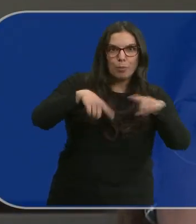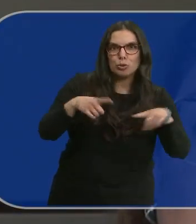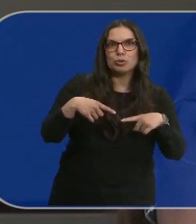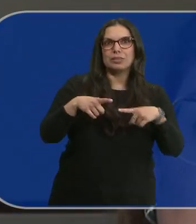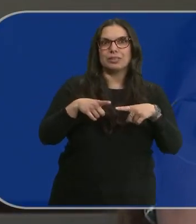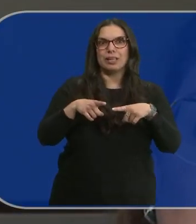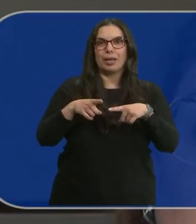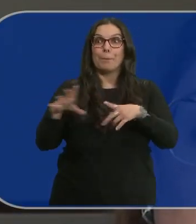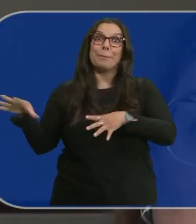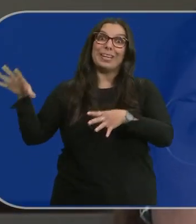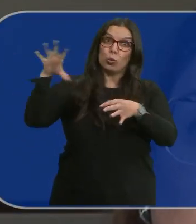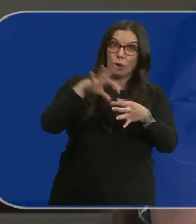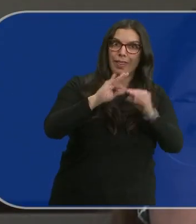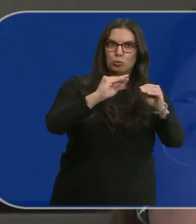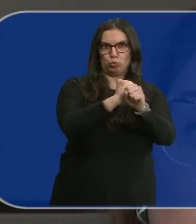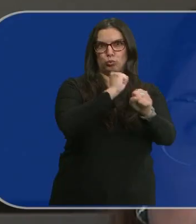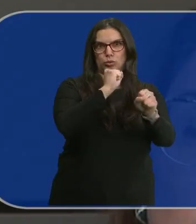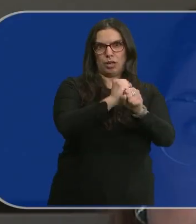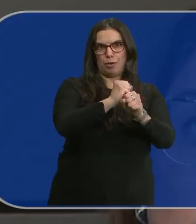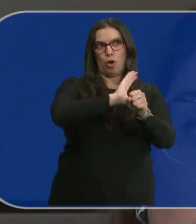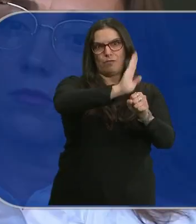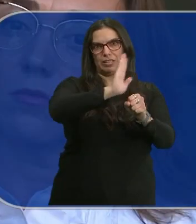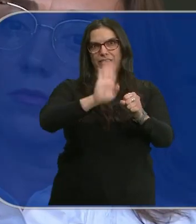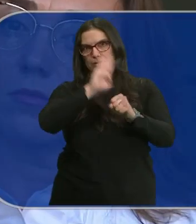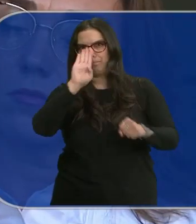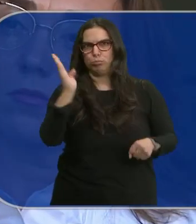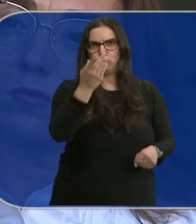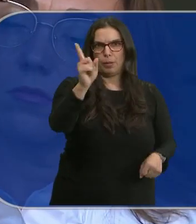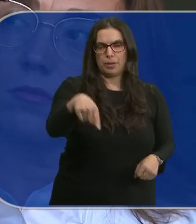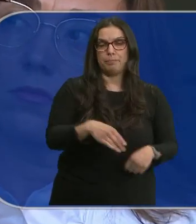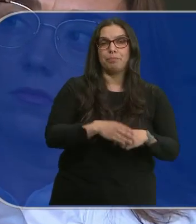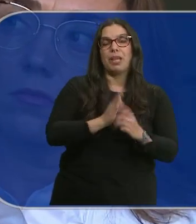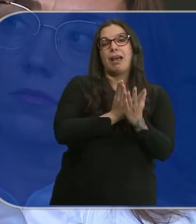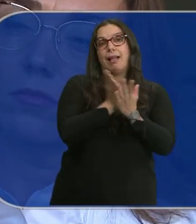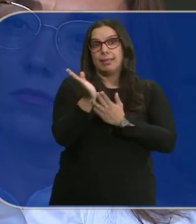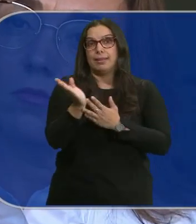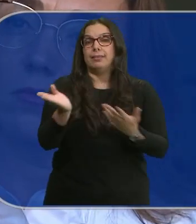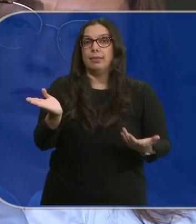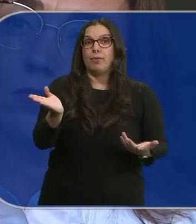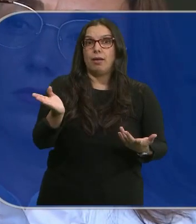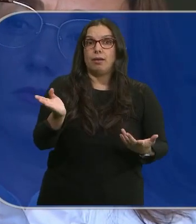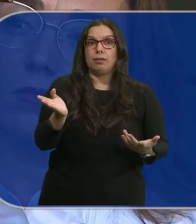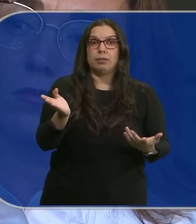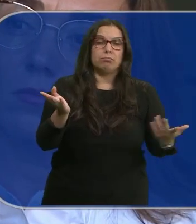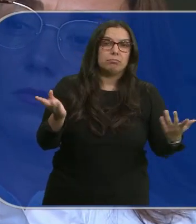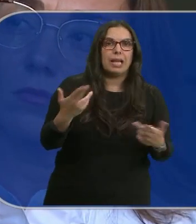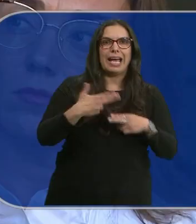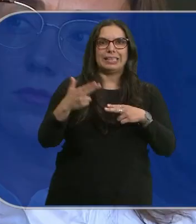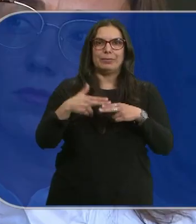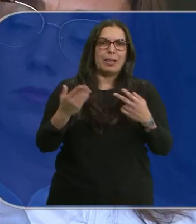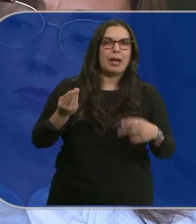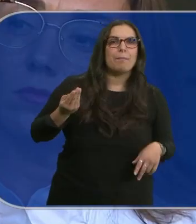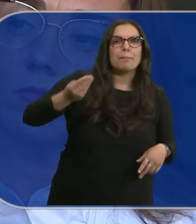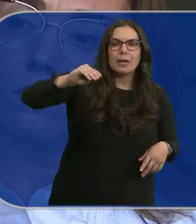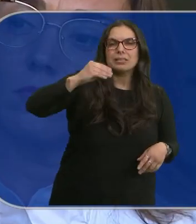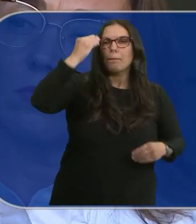las empresas vinculadas a esta actividad económica como alternativa o de actividad complementaria,